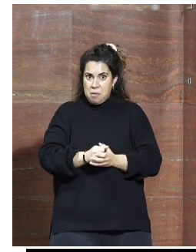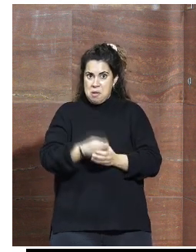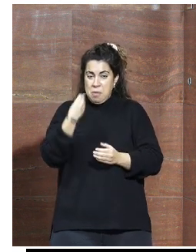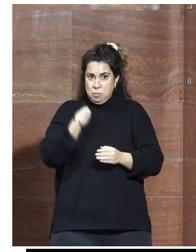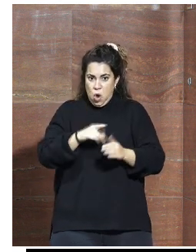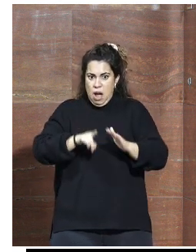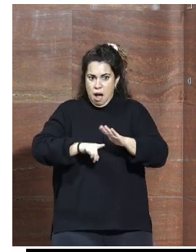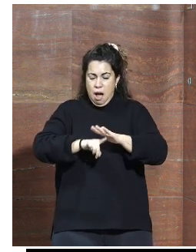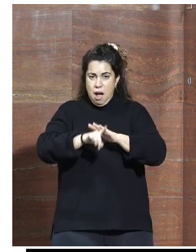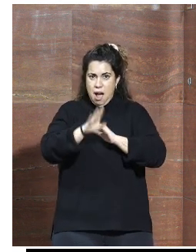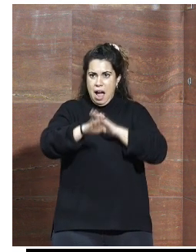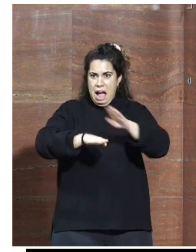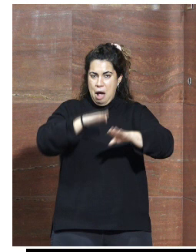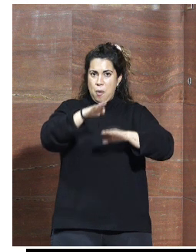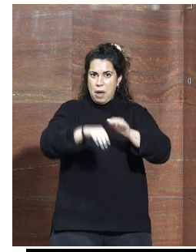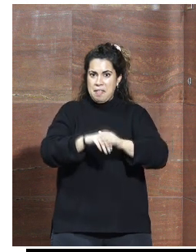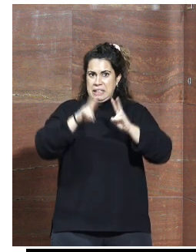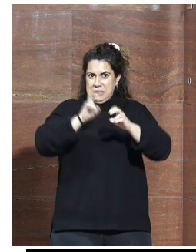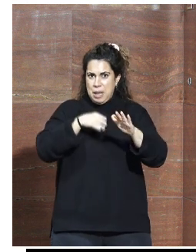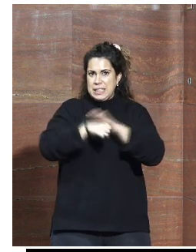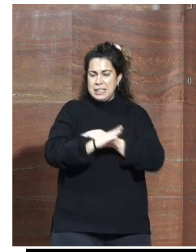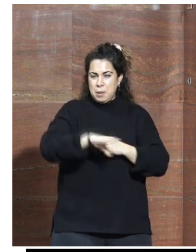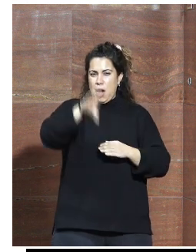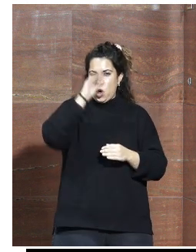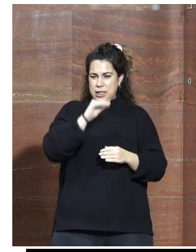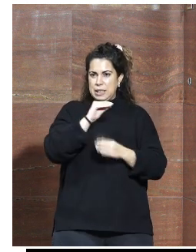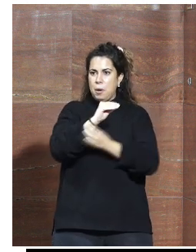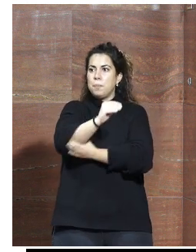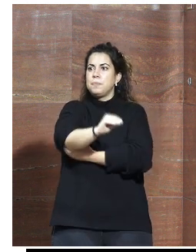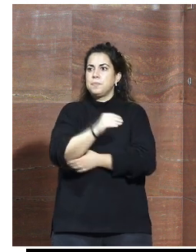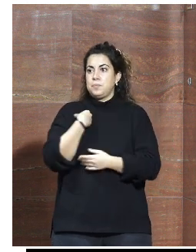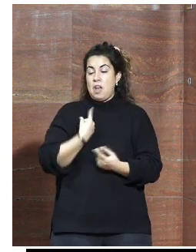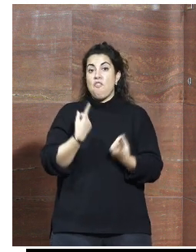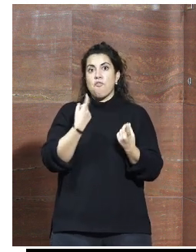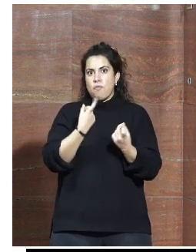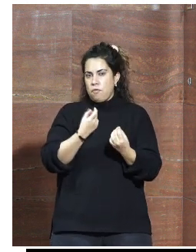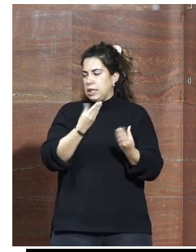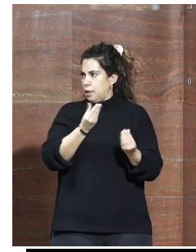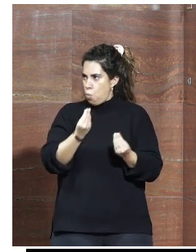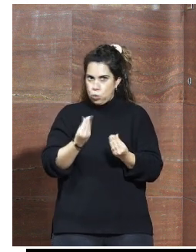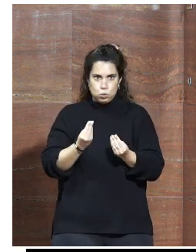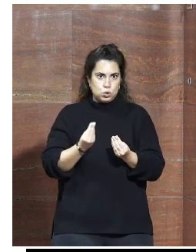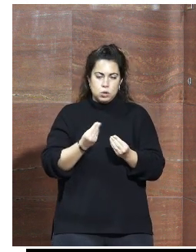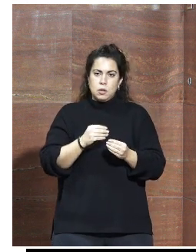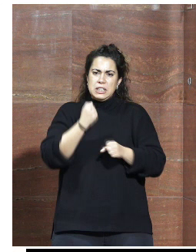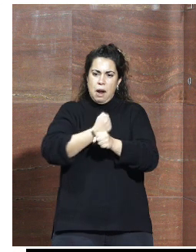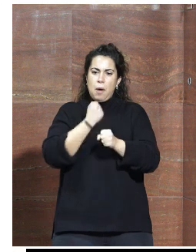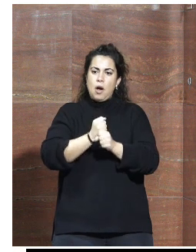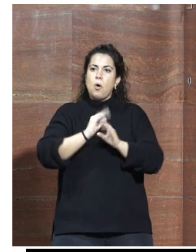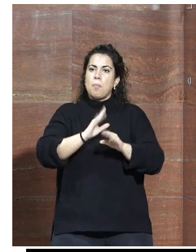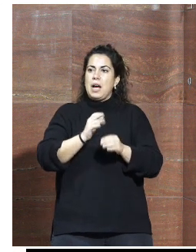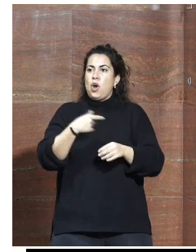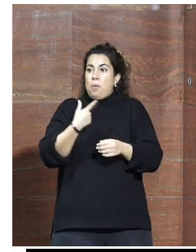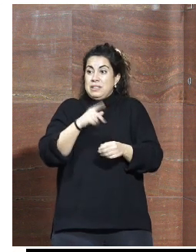avanzar hacia las buenas prácticas en accesibilidad cognitiva, como hemos podido observar, aunque queda muchísimo trabajo por hacer. Y lo que no nos queda es